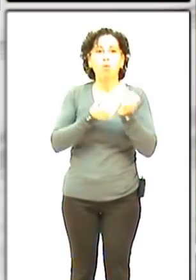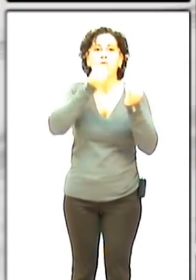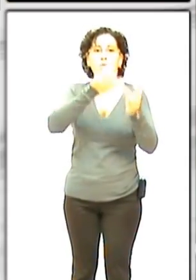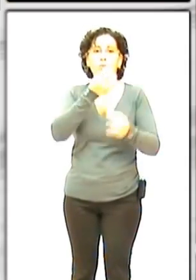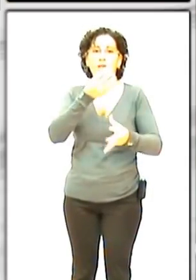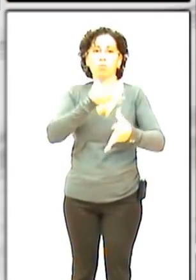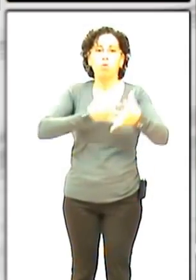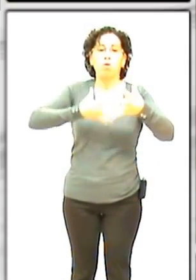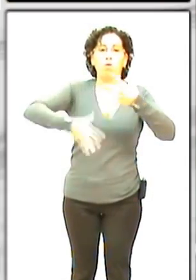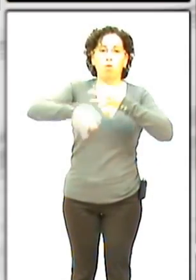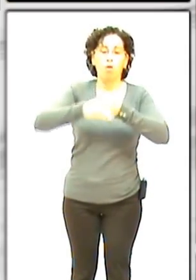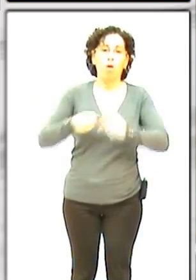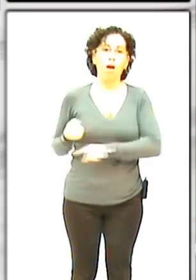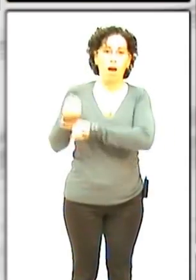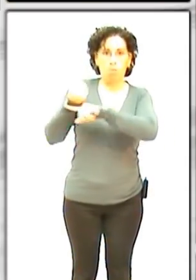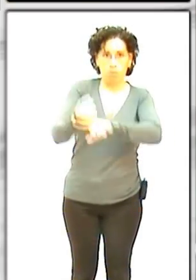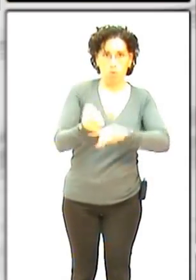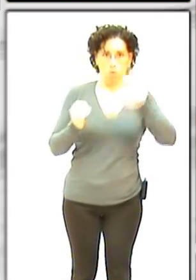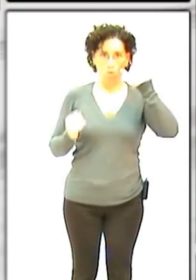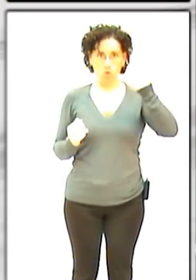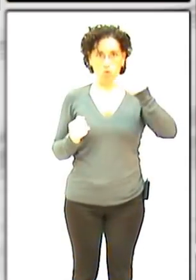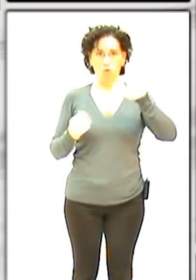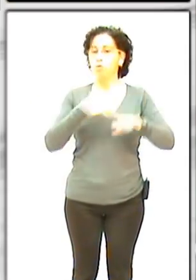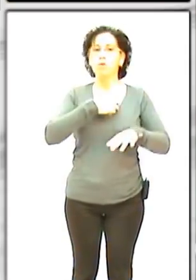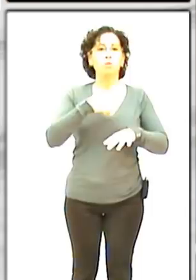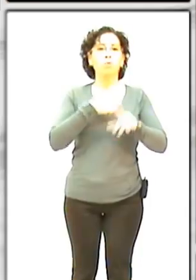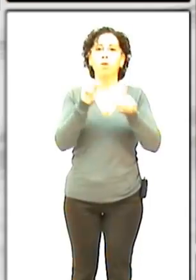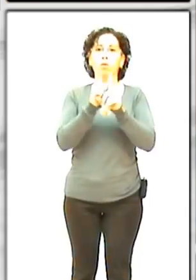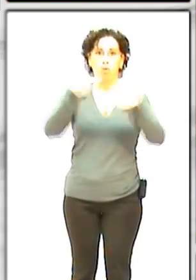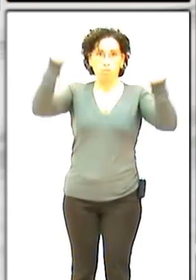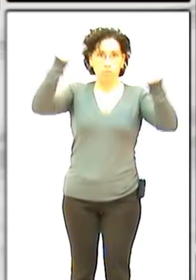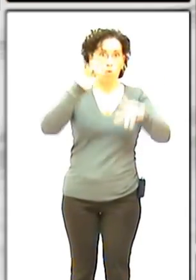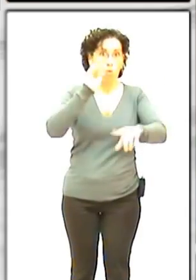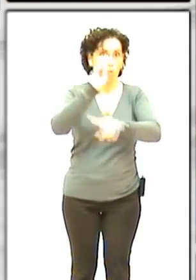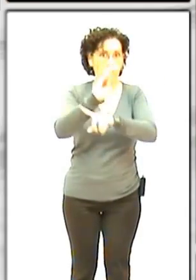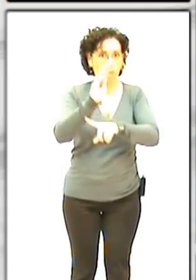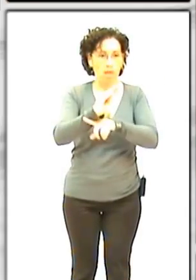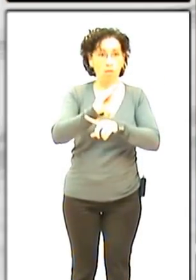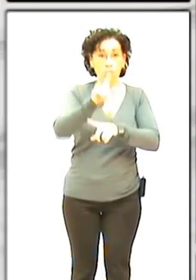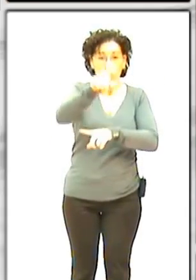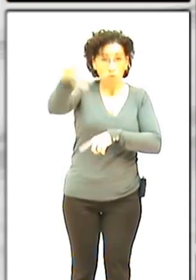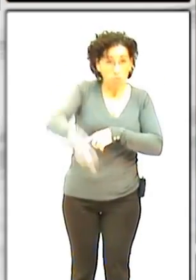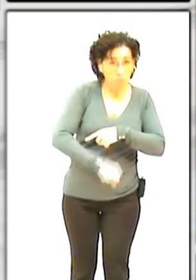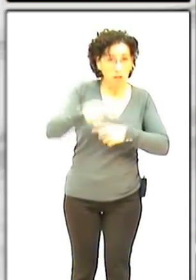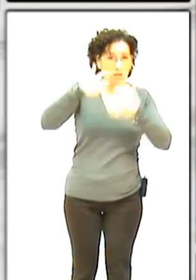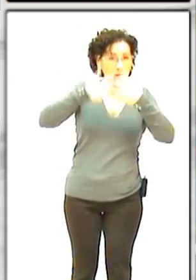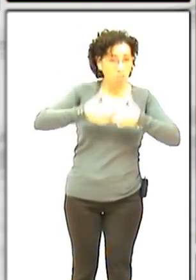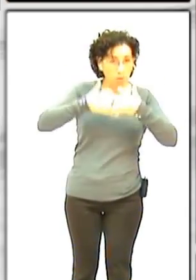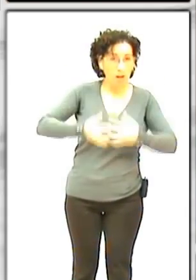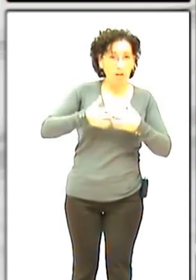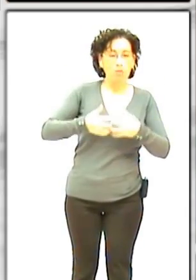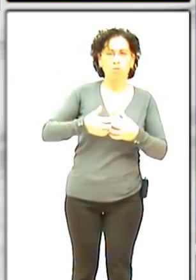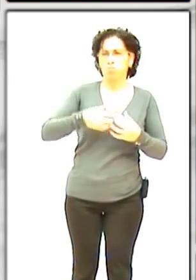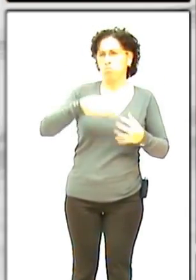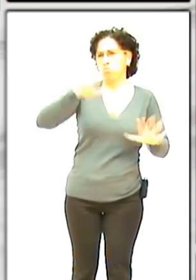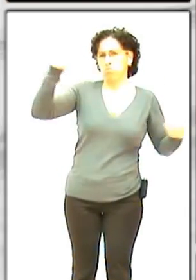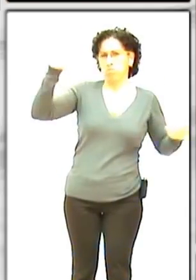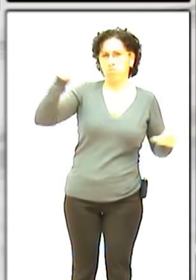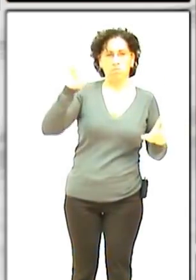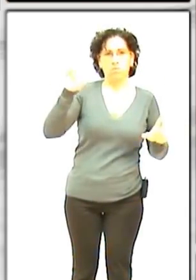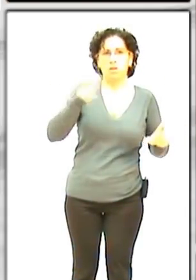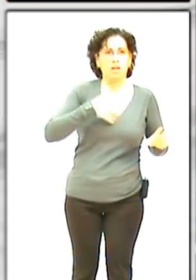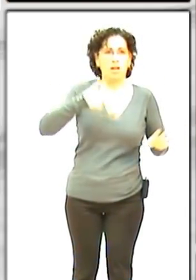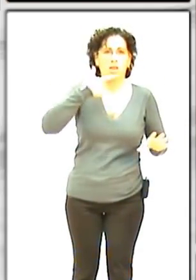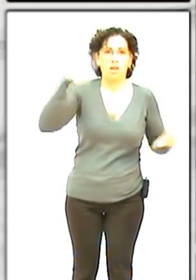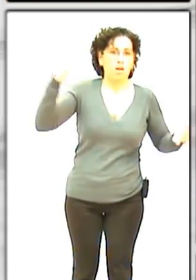lo podemos vender en el sentido de cuidado, no creas que comprándote este dispositivo esto es,